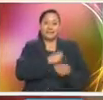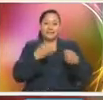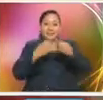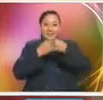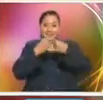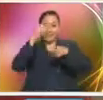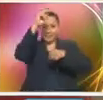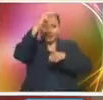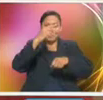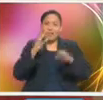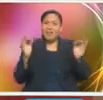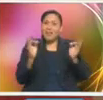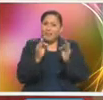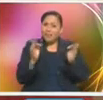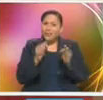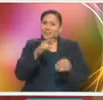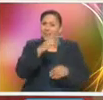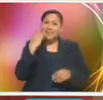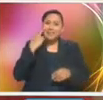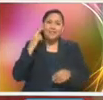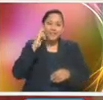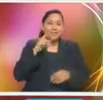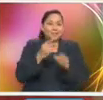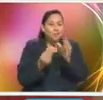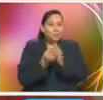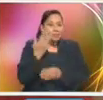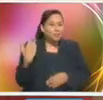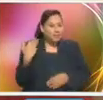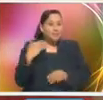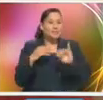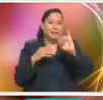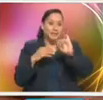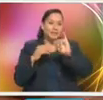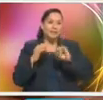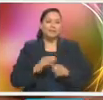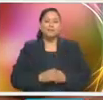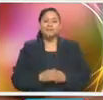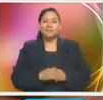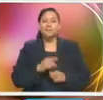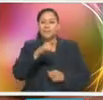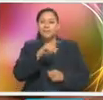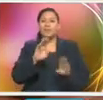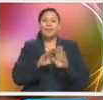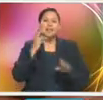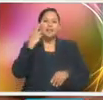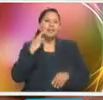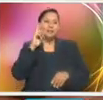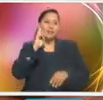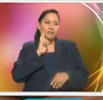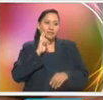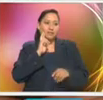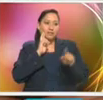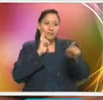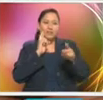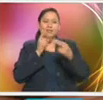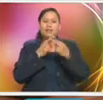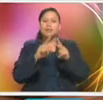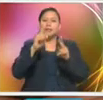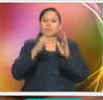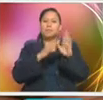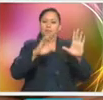frío. Dato importante. Exacto, y es una raza realmente muy nueva, ¿no es así, José? Sí, en realidad la raza comenzó en